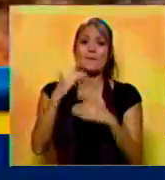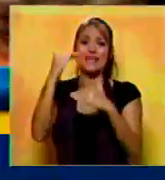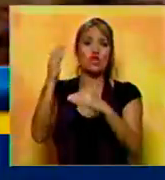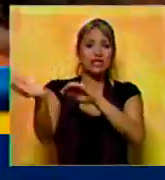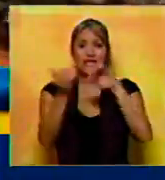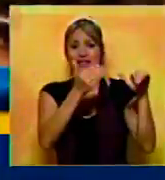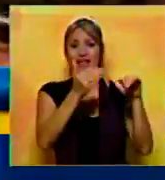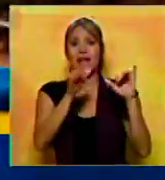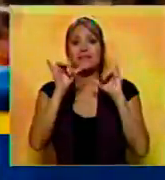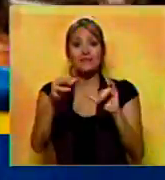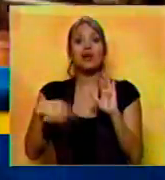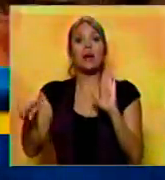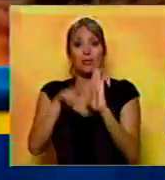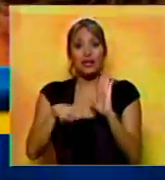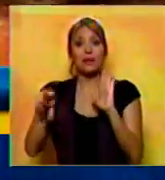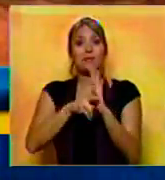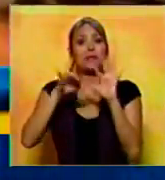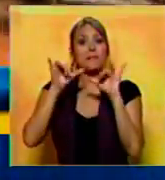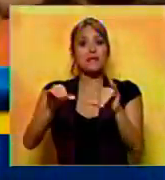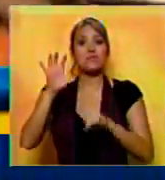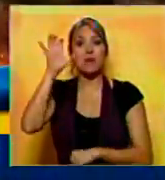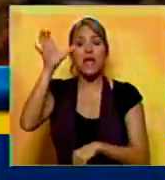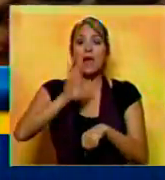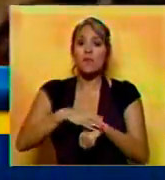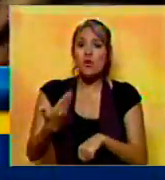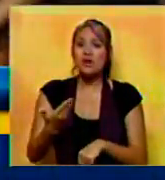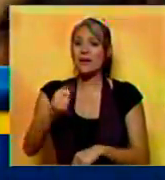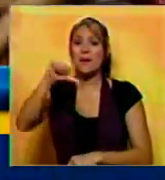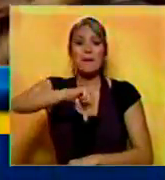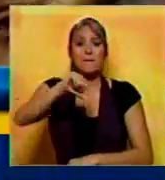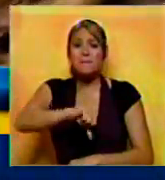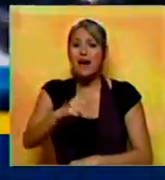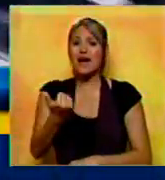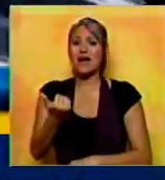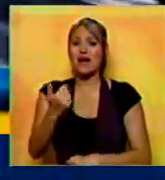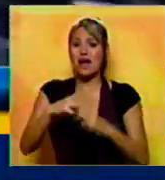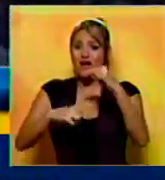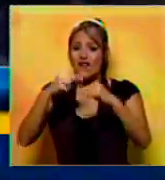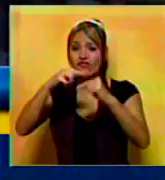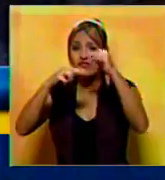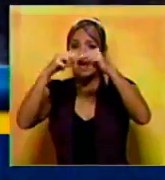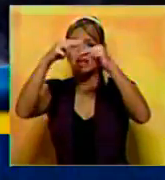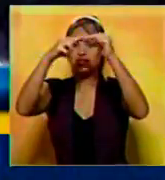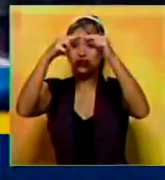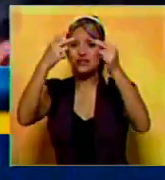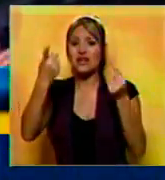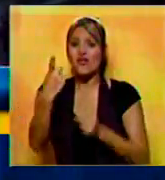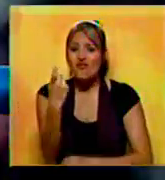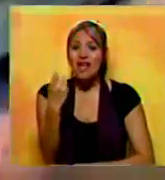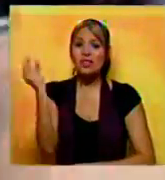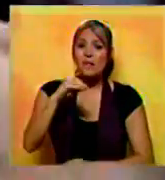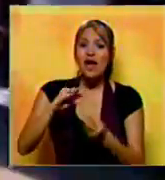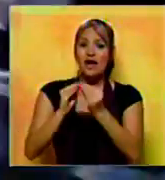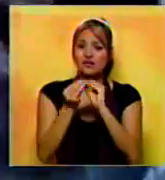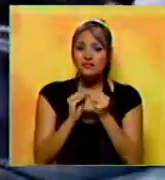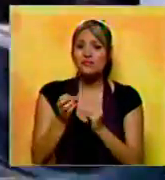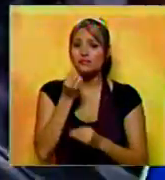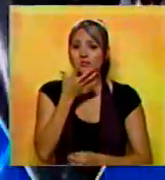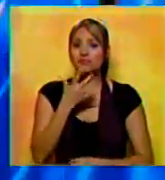tipo de siniestros son frecuentes en ese país debido al precario estado de las infraestructuras y la falta de mantenimiento.